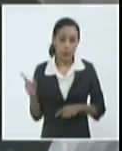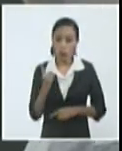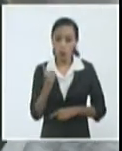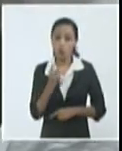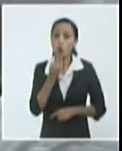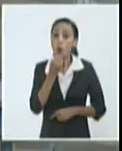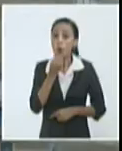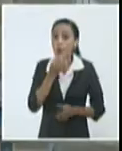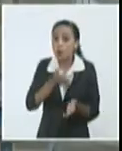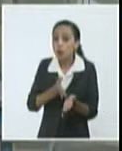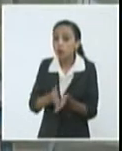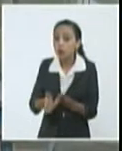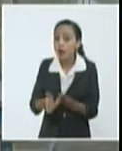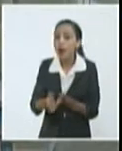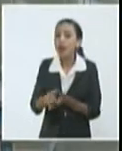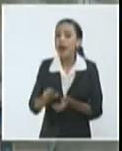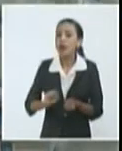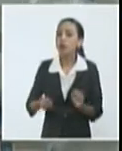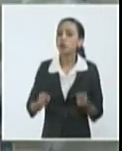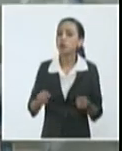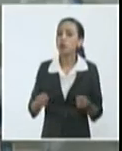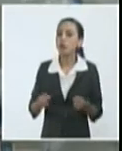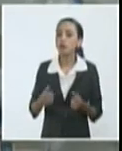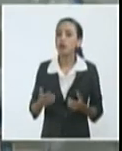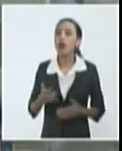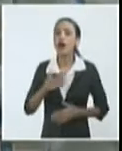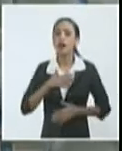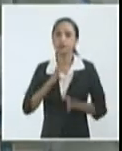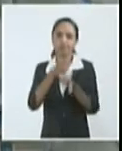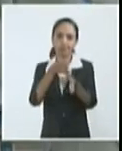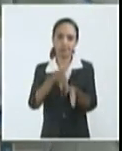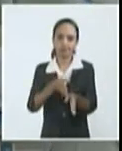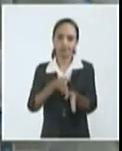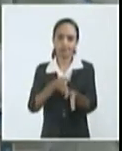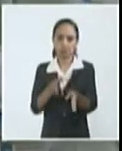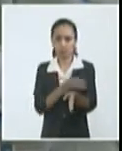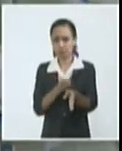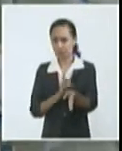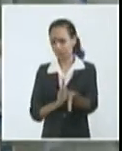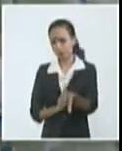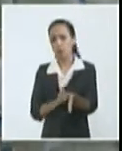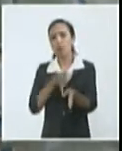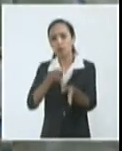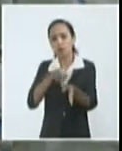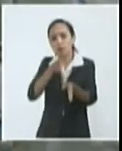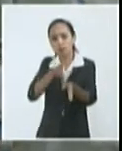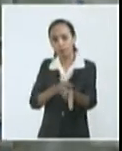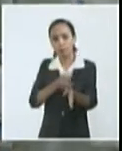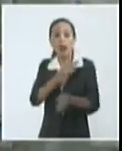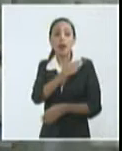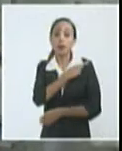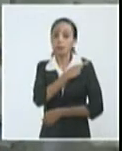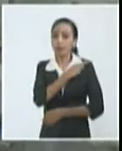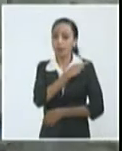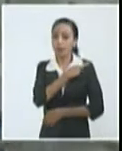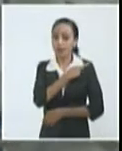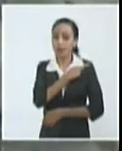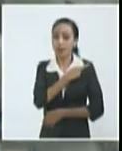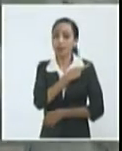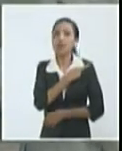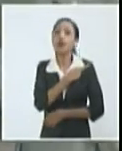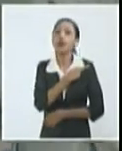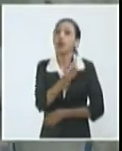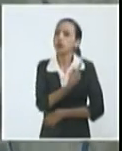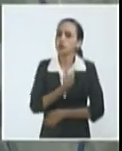una situación bajo control es nuestro comportamiento. Es la responsabilidad que seamos capaces de compartir desde lo